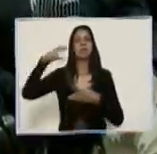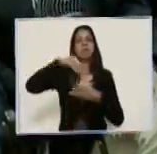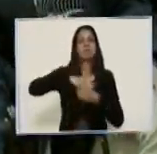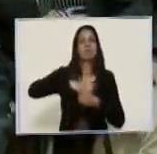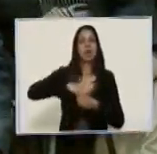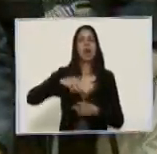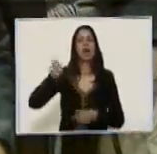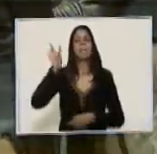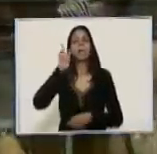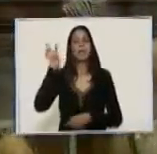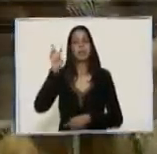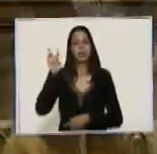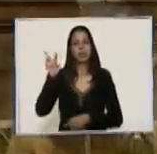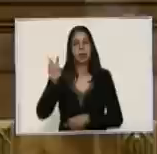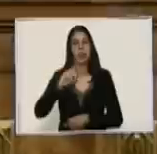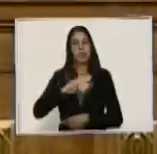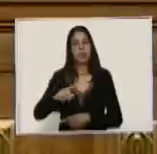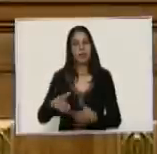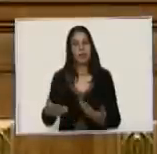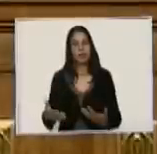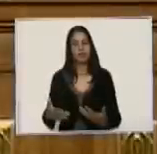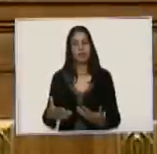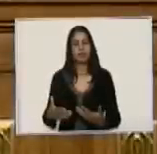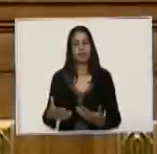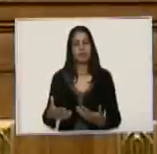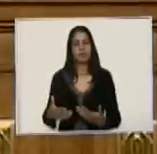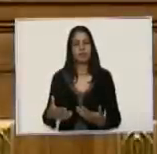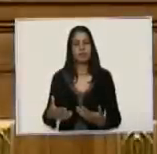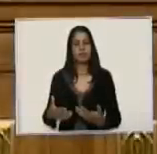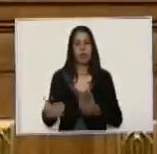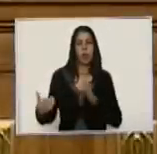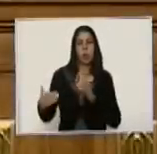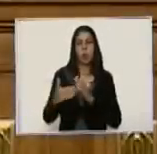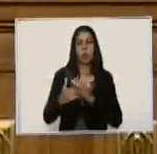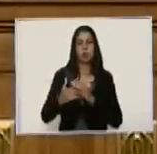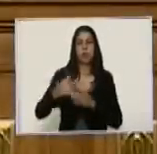intervenir militarmente a Venezuela en contra del régimen